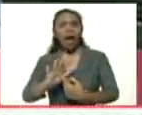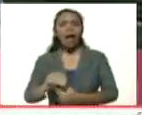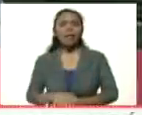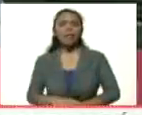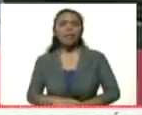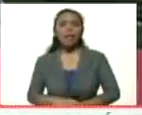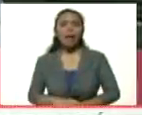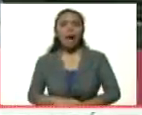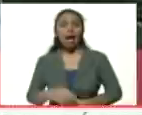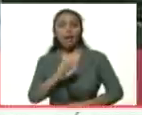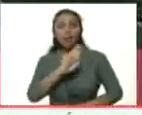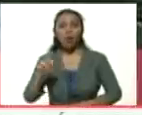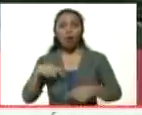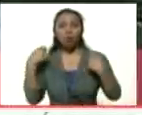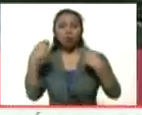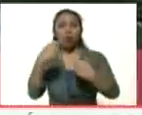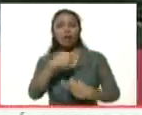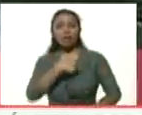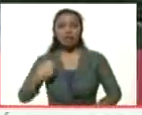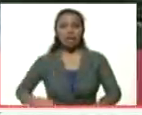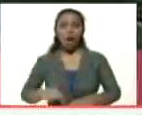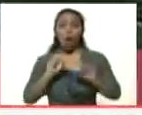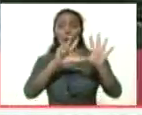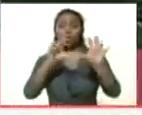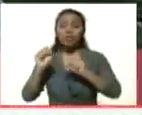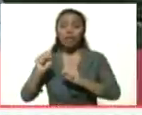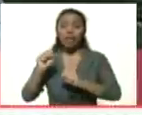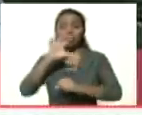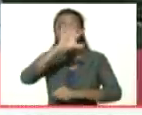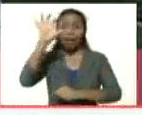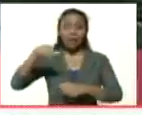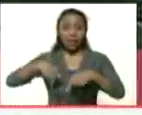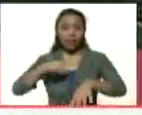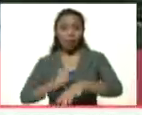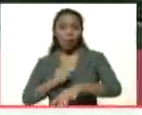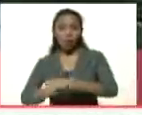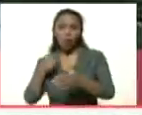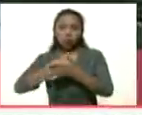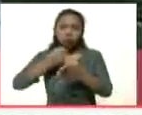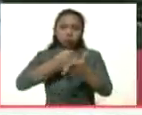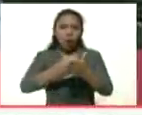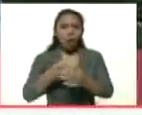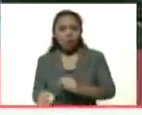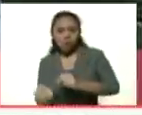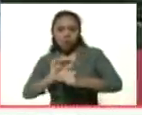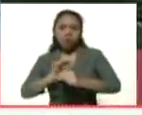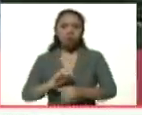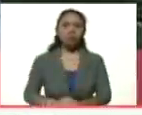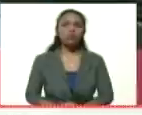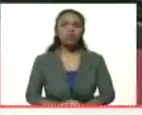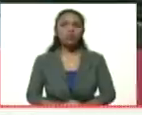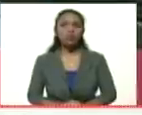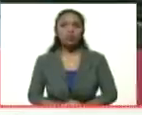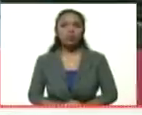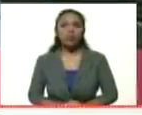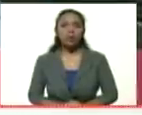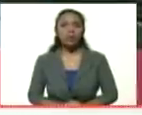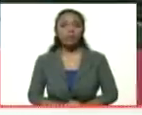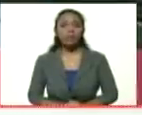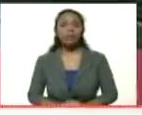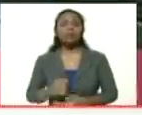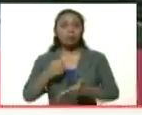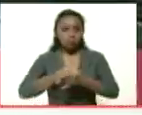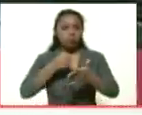República Popular China, que apoya a más de 80 países en este momento en su lucha por el COVID-19. No, persisten